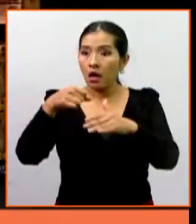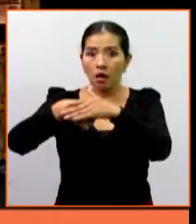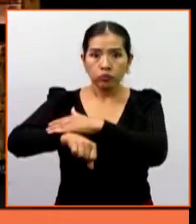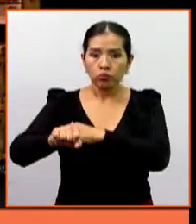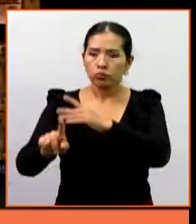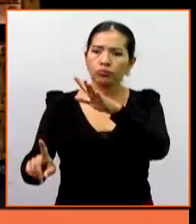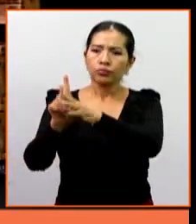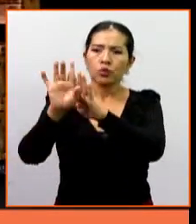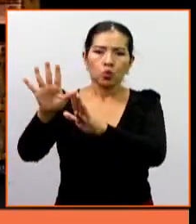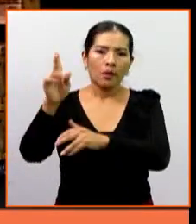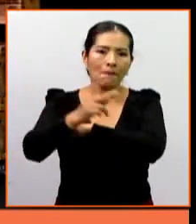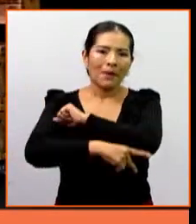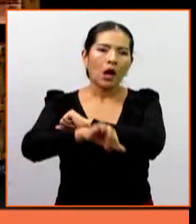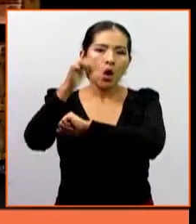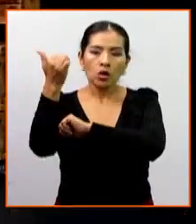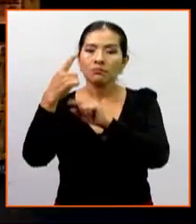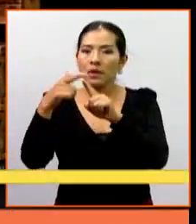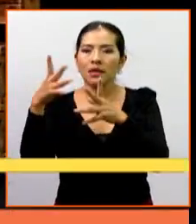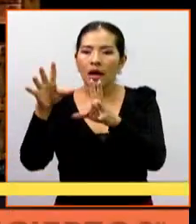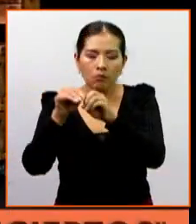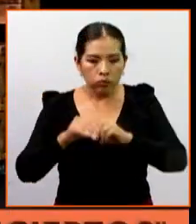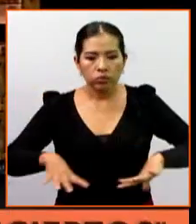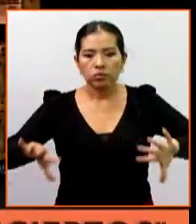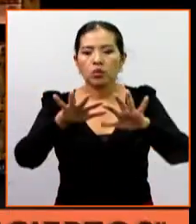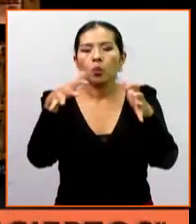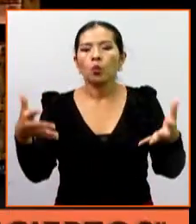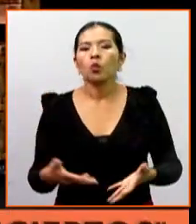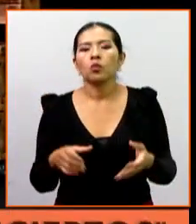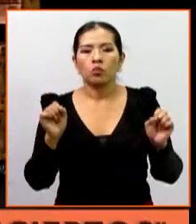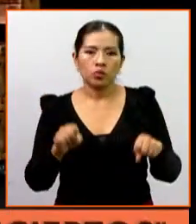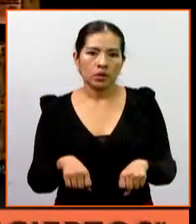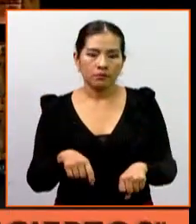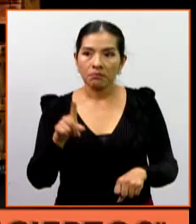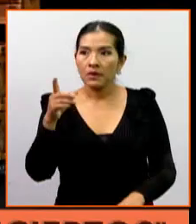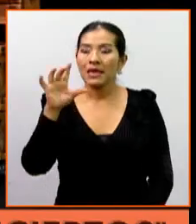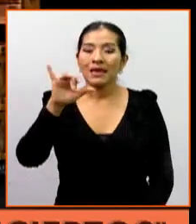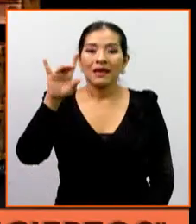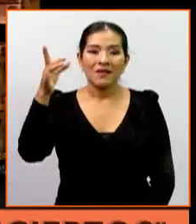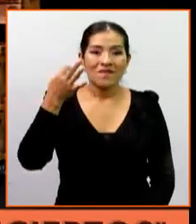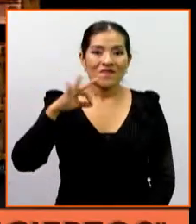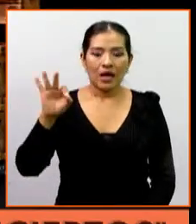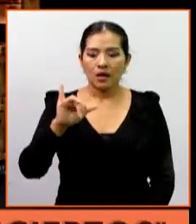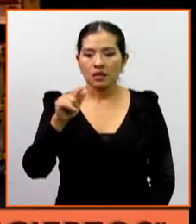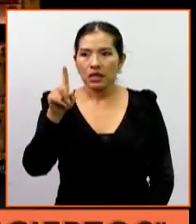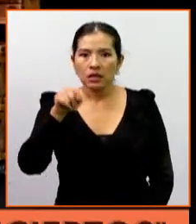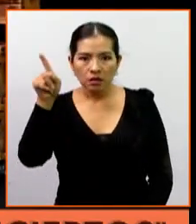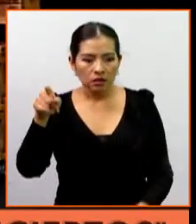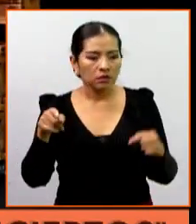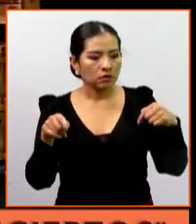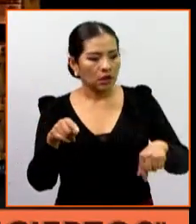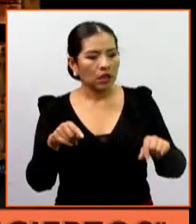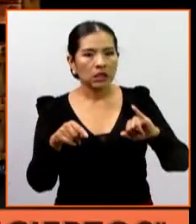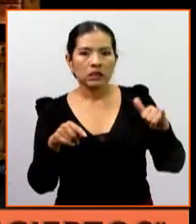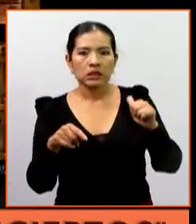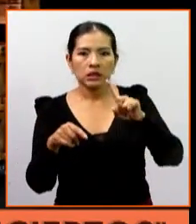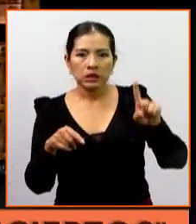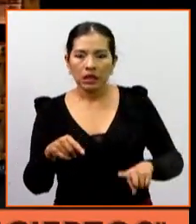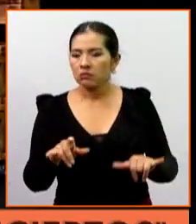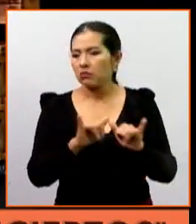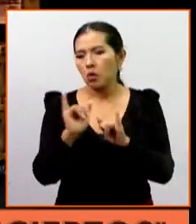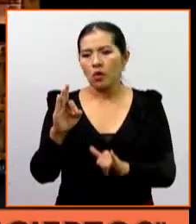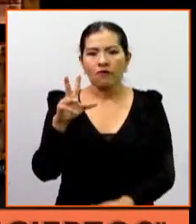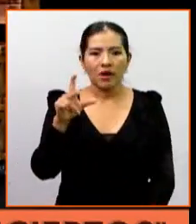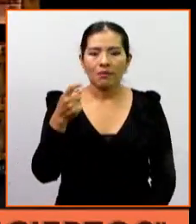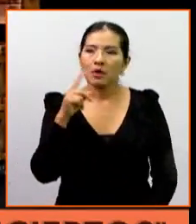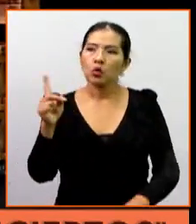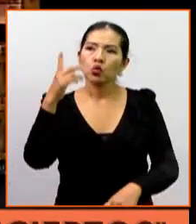en otros países específicos, ya son parte del mundo. Encontramos bandas de jazz en Francia, bandas de jazz aquí, en todo lado. Igual es el flamenco, ¿no? Entonces,